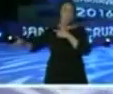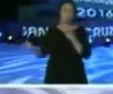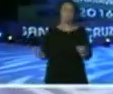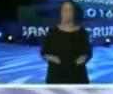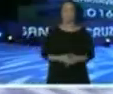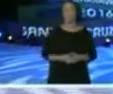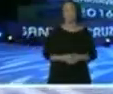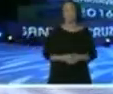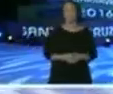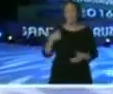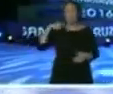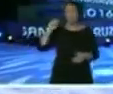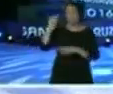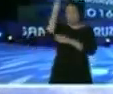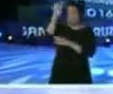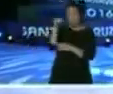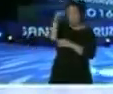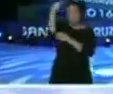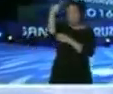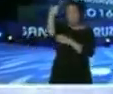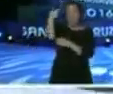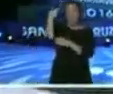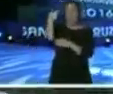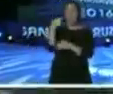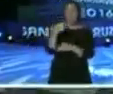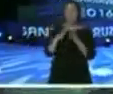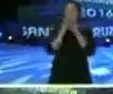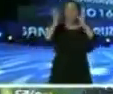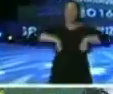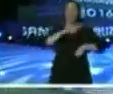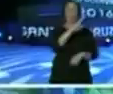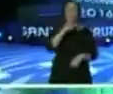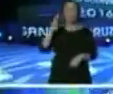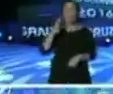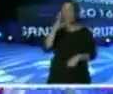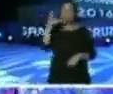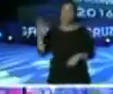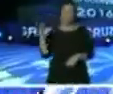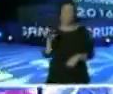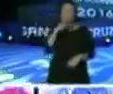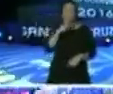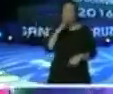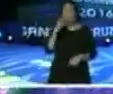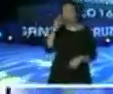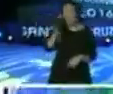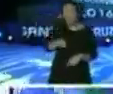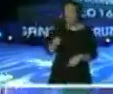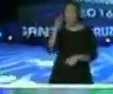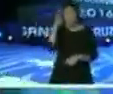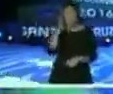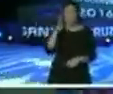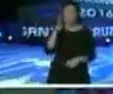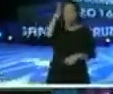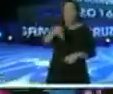operador. Soy de Corguinés, te engaño, para estar con el PP, para mantenerse 4 años, es vender ideología por